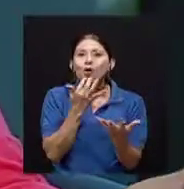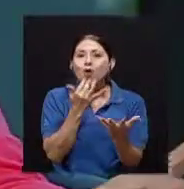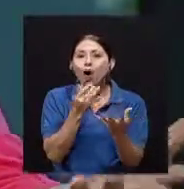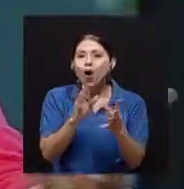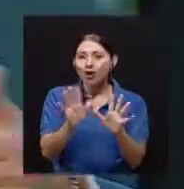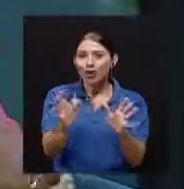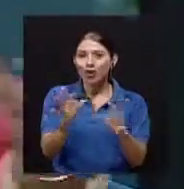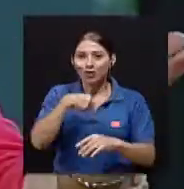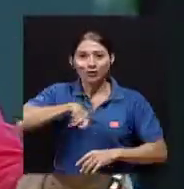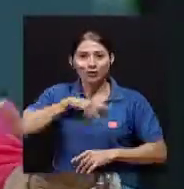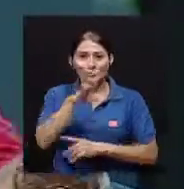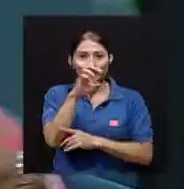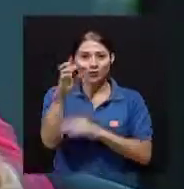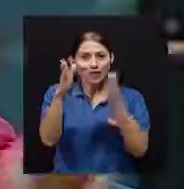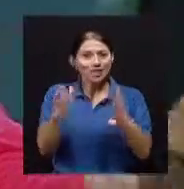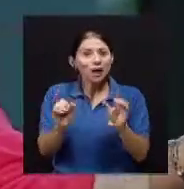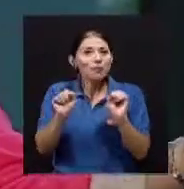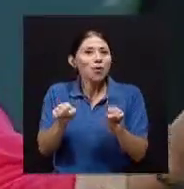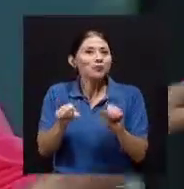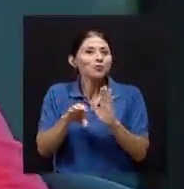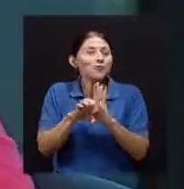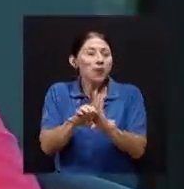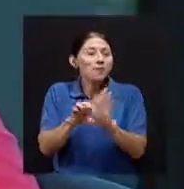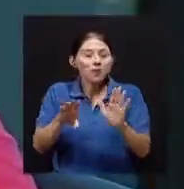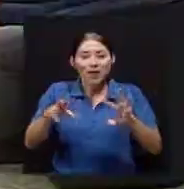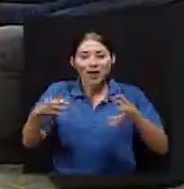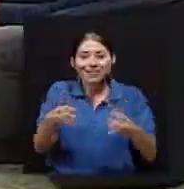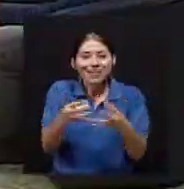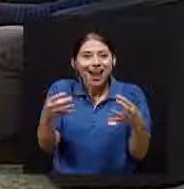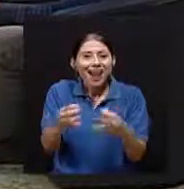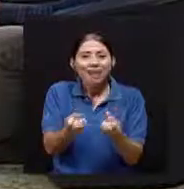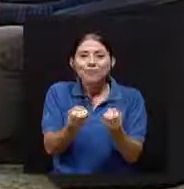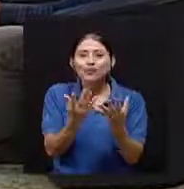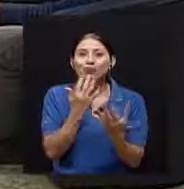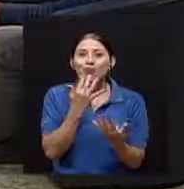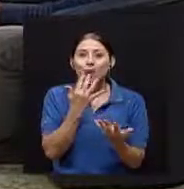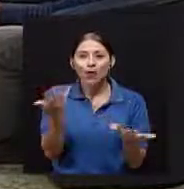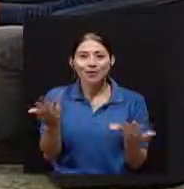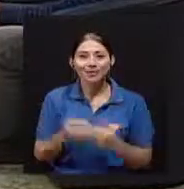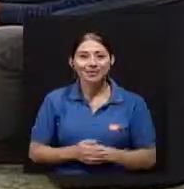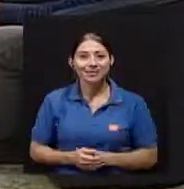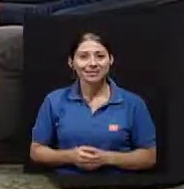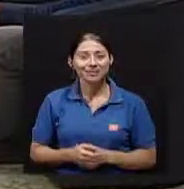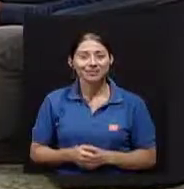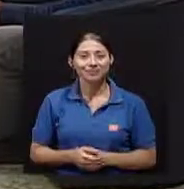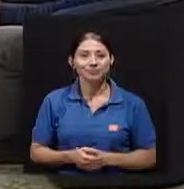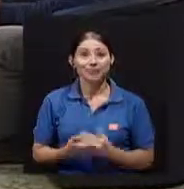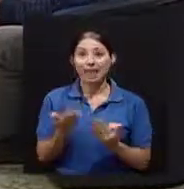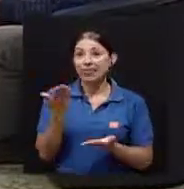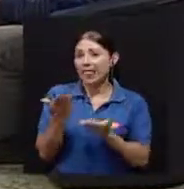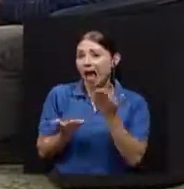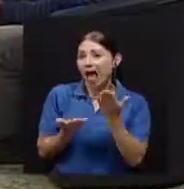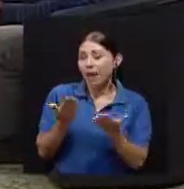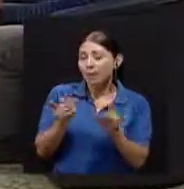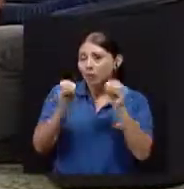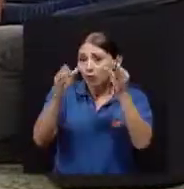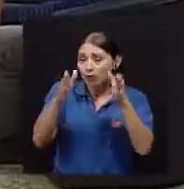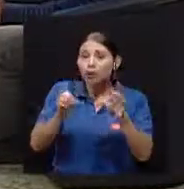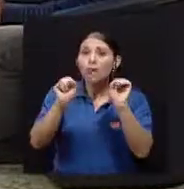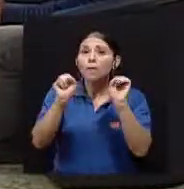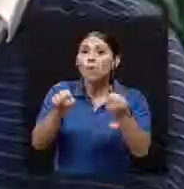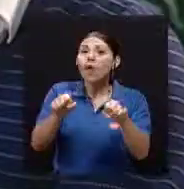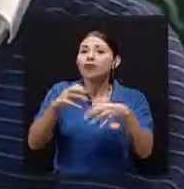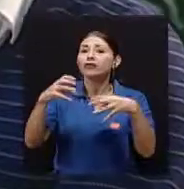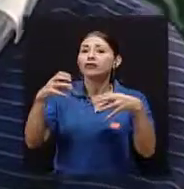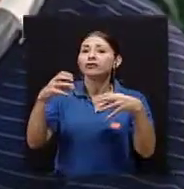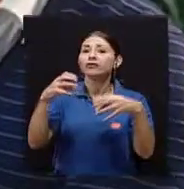gusto que nos da a los chicos de darnos el gusto de darnos una ensaladita de puros colores, ¿verdad? Tal vez, profesora, si nos hace un resumen bien